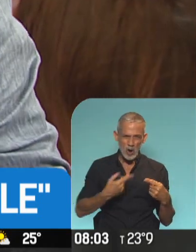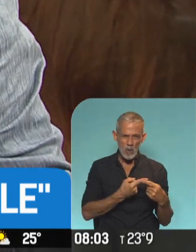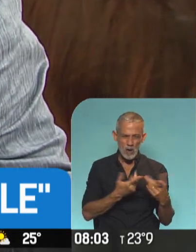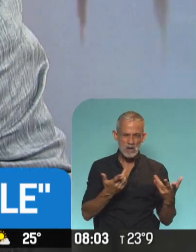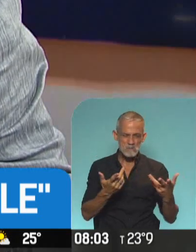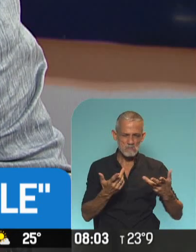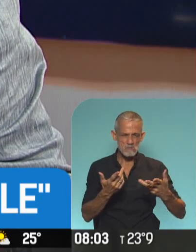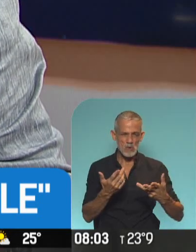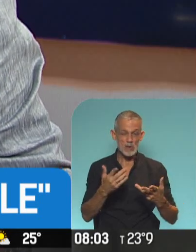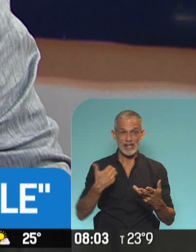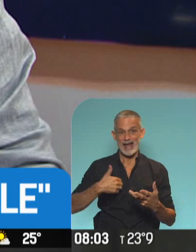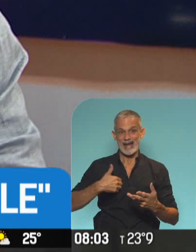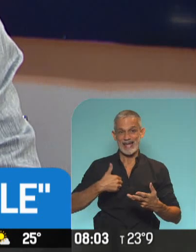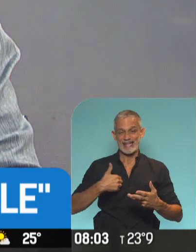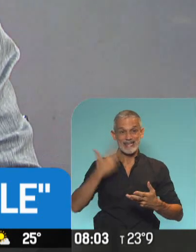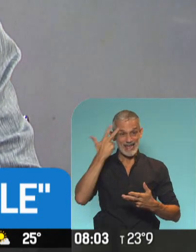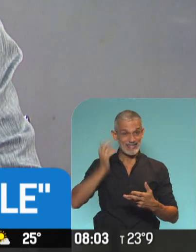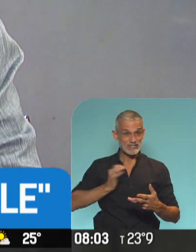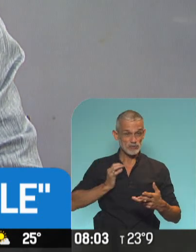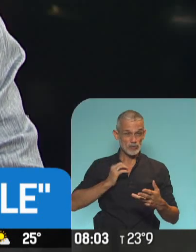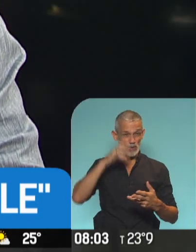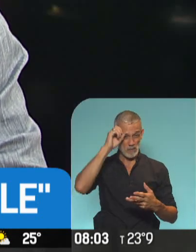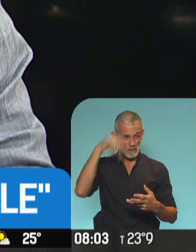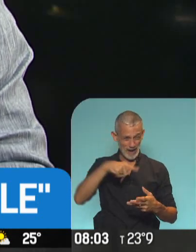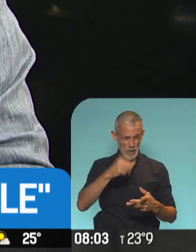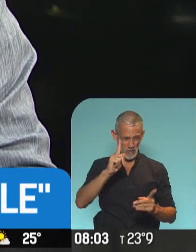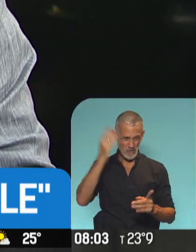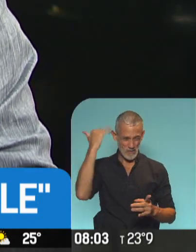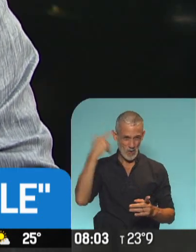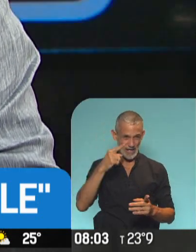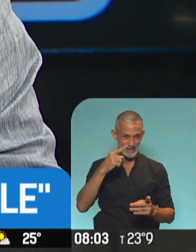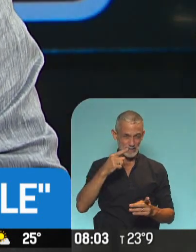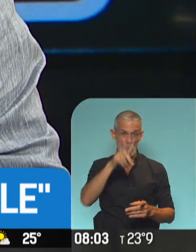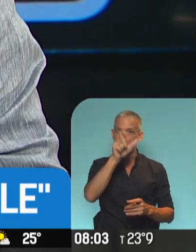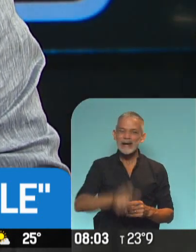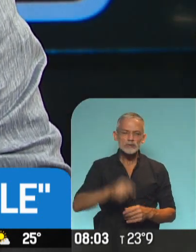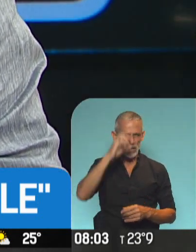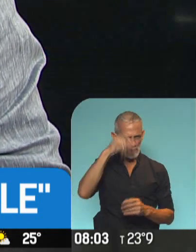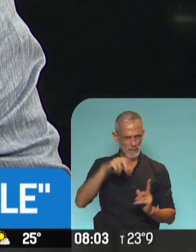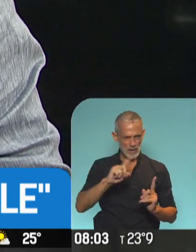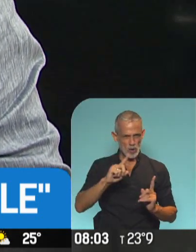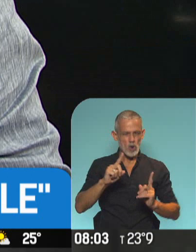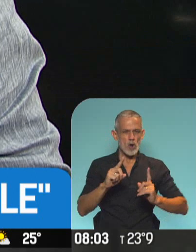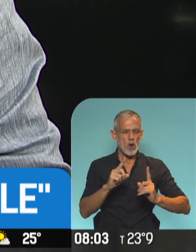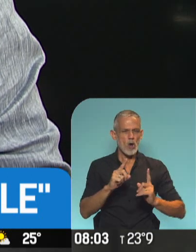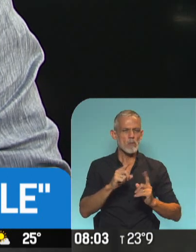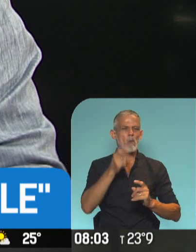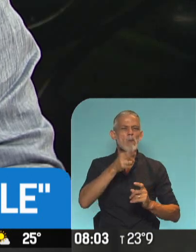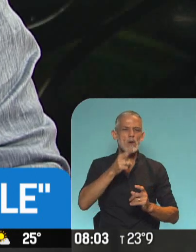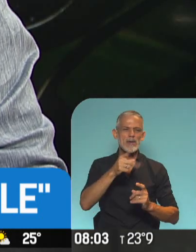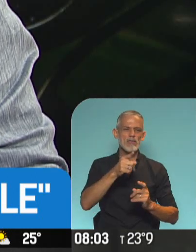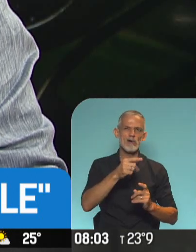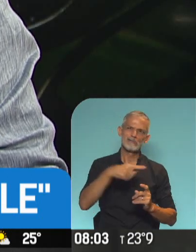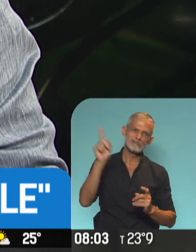haber privado a la Argentina 18 años de Perón, no por Perón como persona, sino el hecho de la proscripción, lo